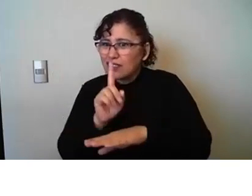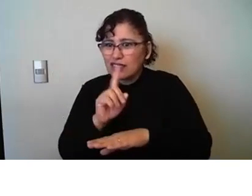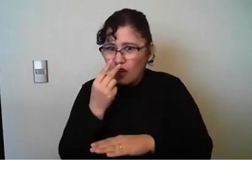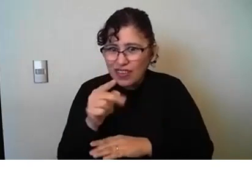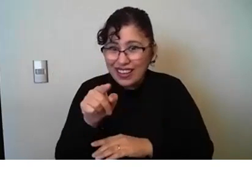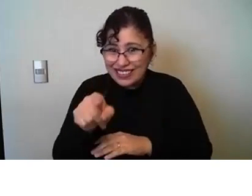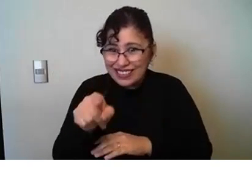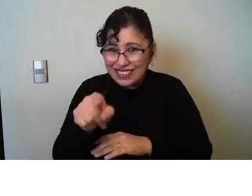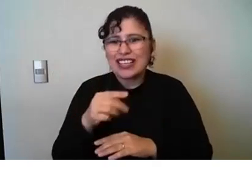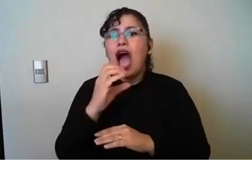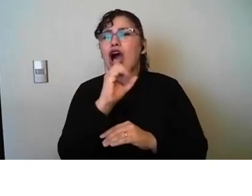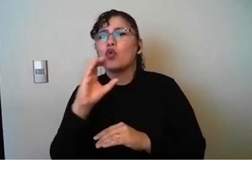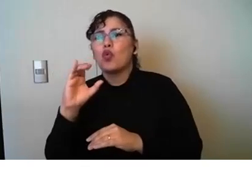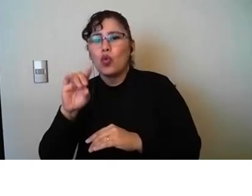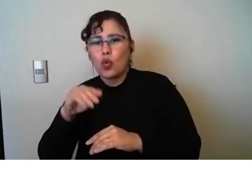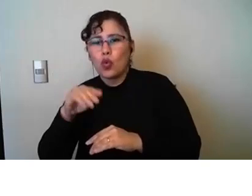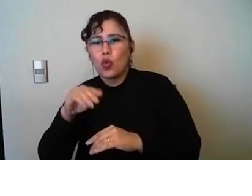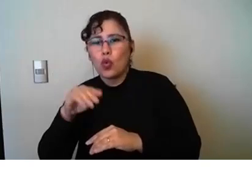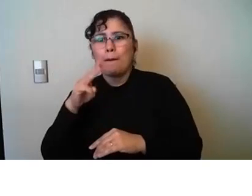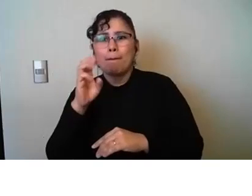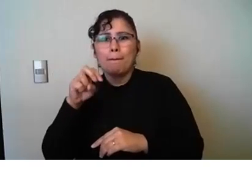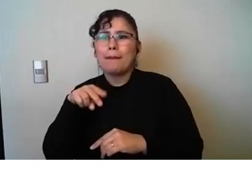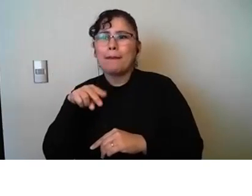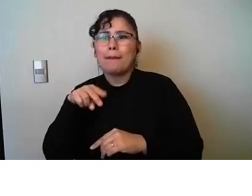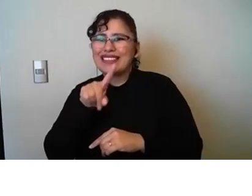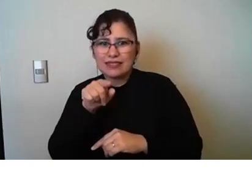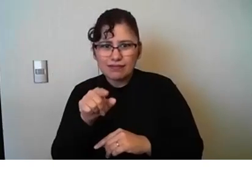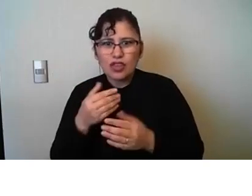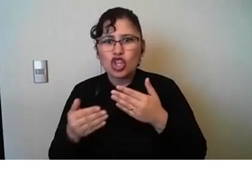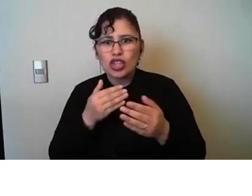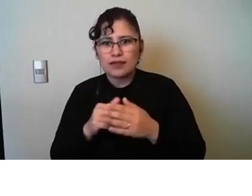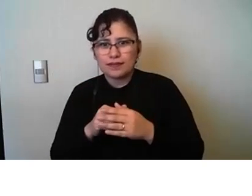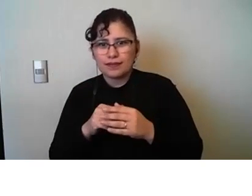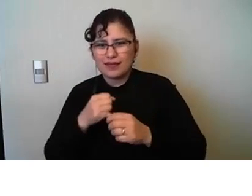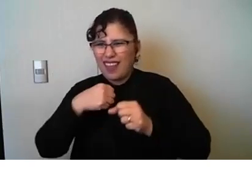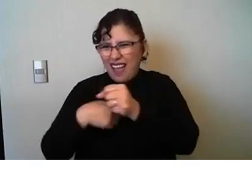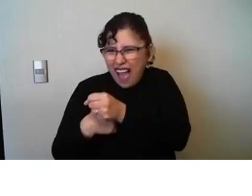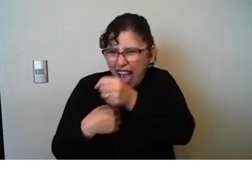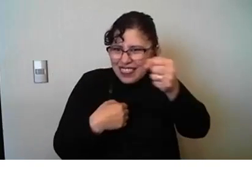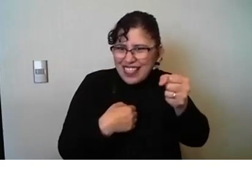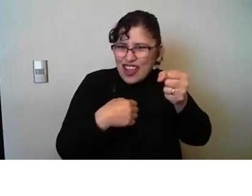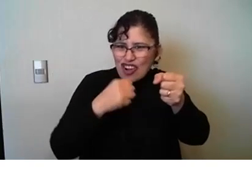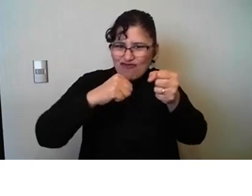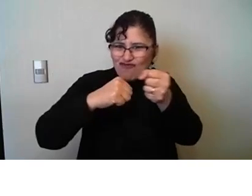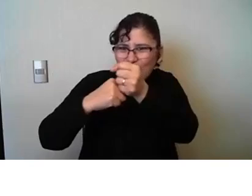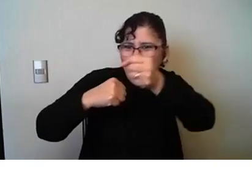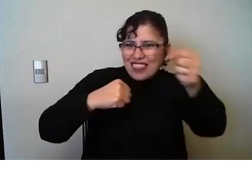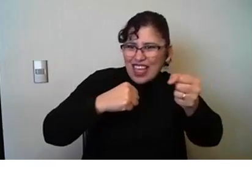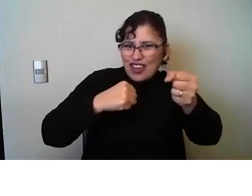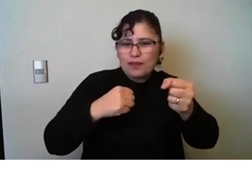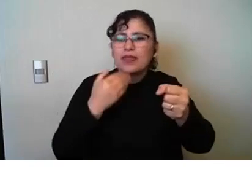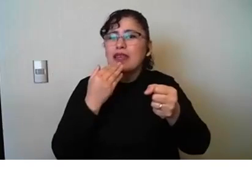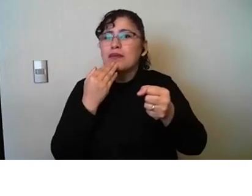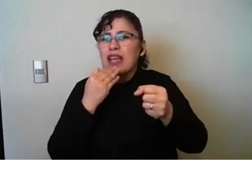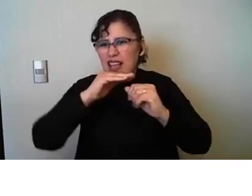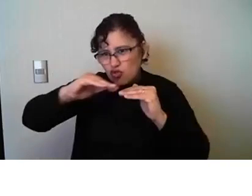Y que está en esta posición, es cierta, la parte más anterior y ventral respecto